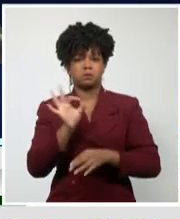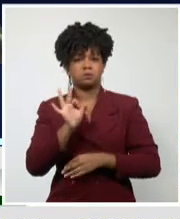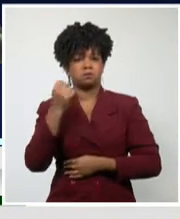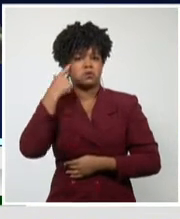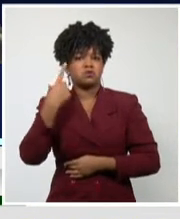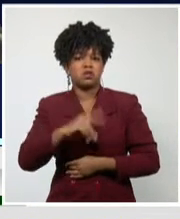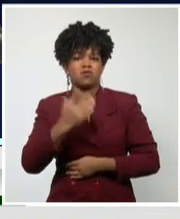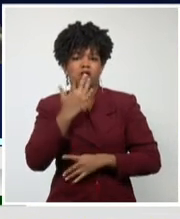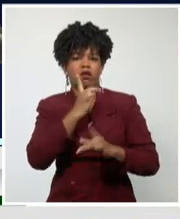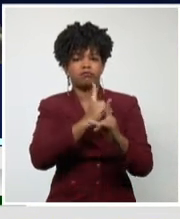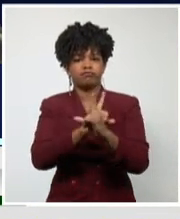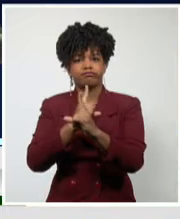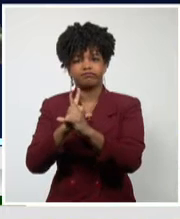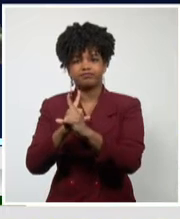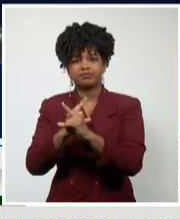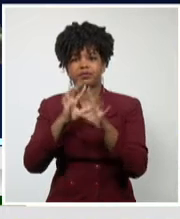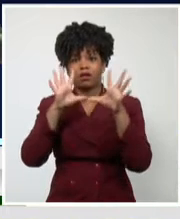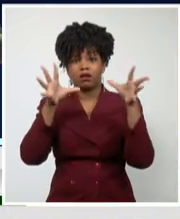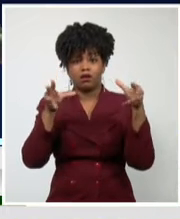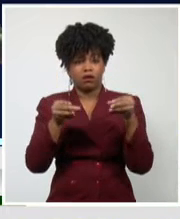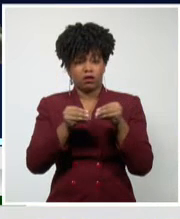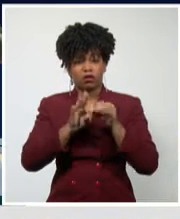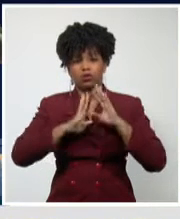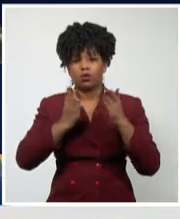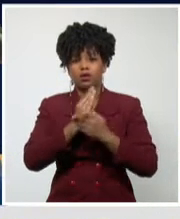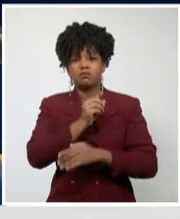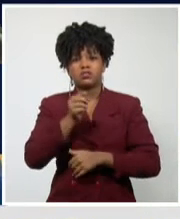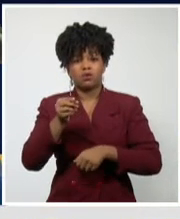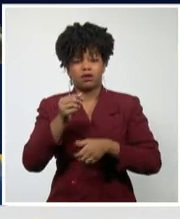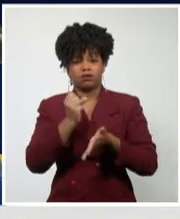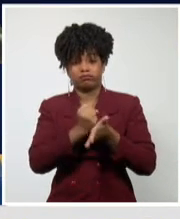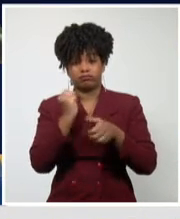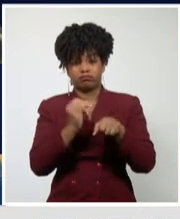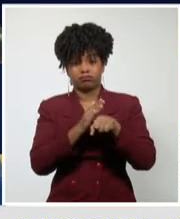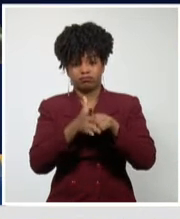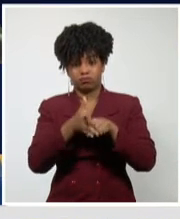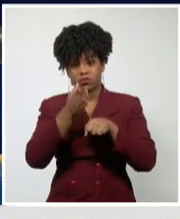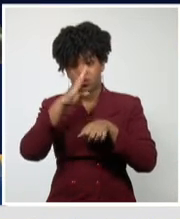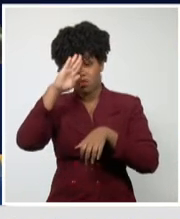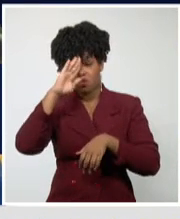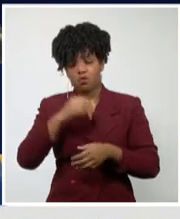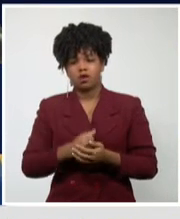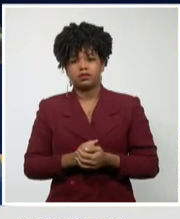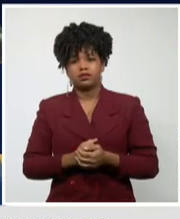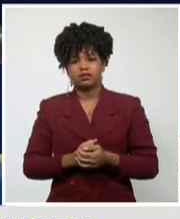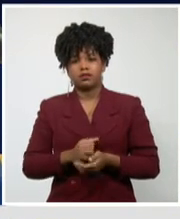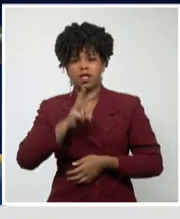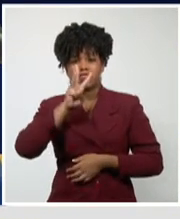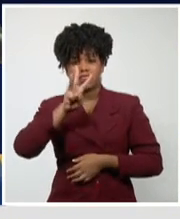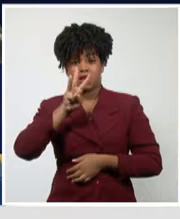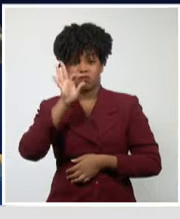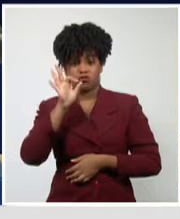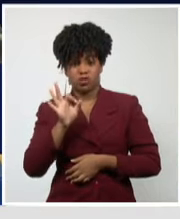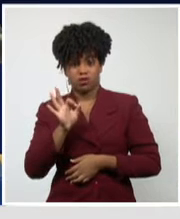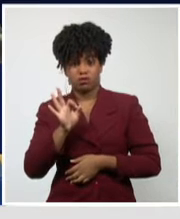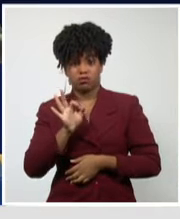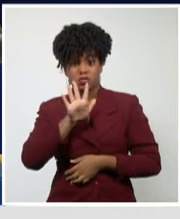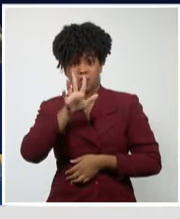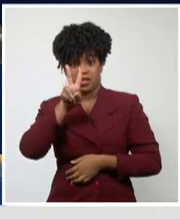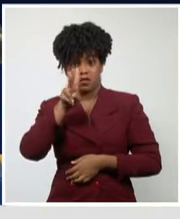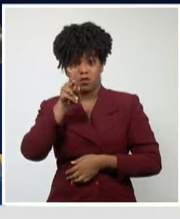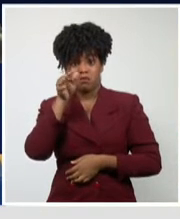en el acumulado de todos los casos que se han confirmado en Cuba, un 3%, o sea, 52 de ellos, no se ha podido